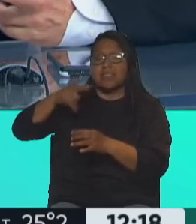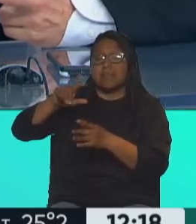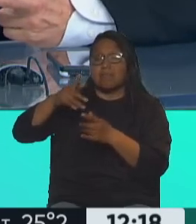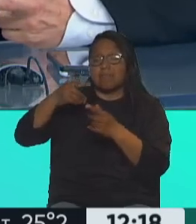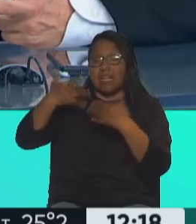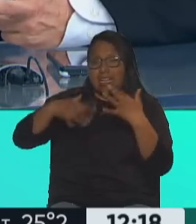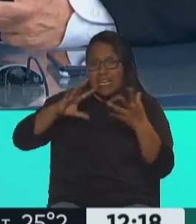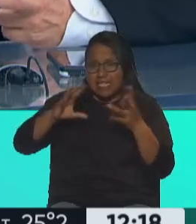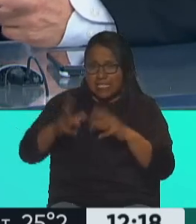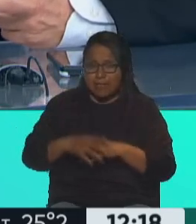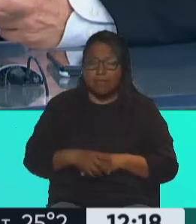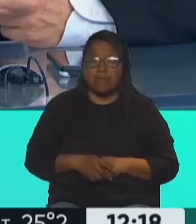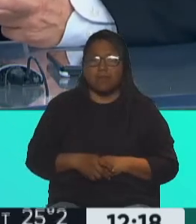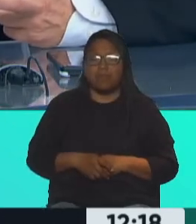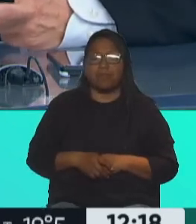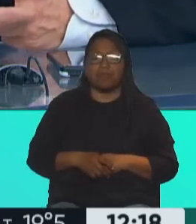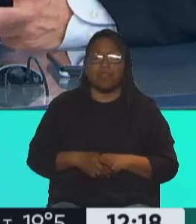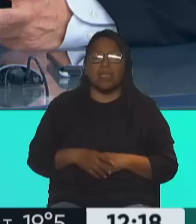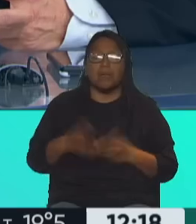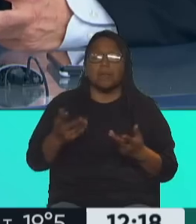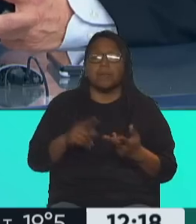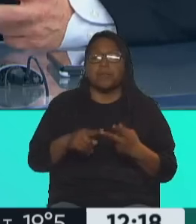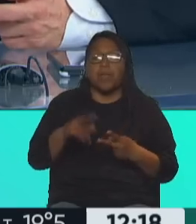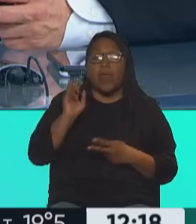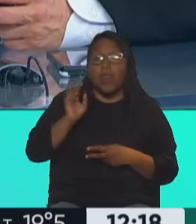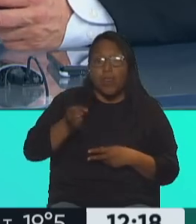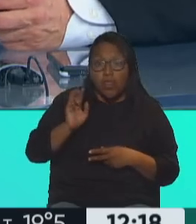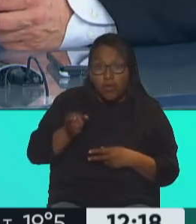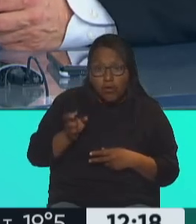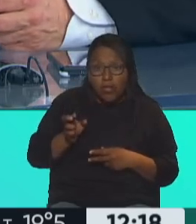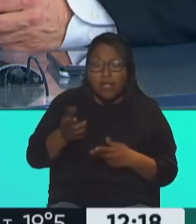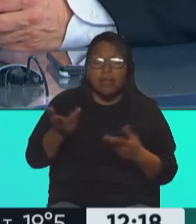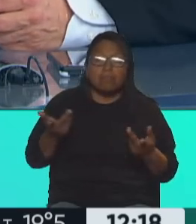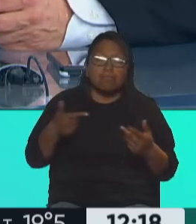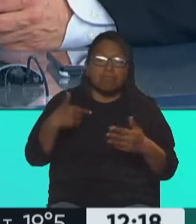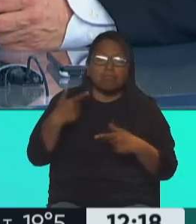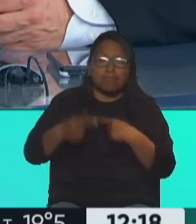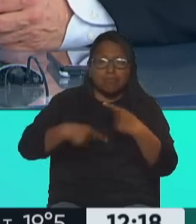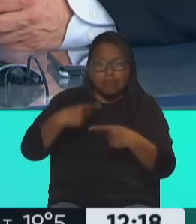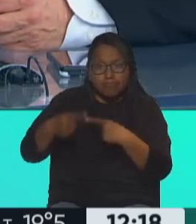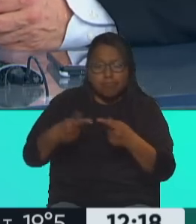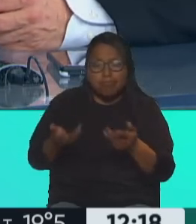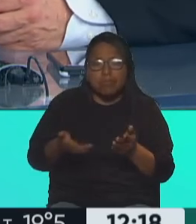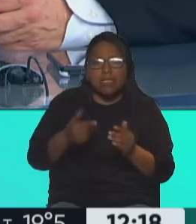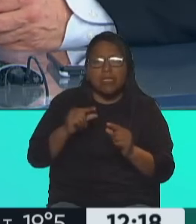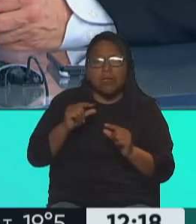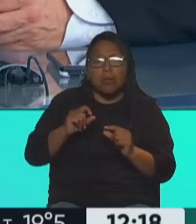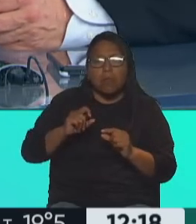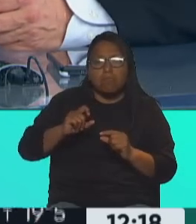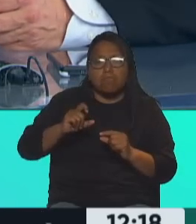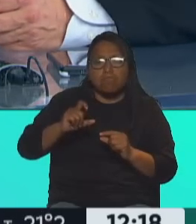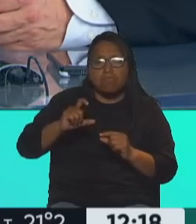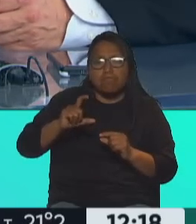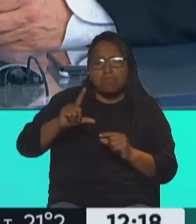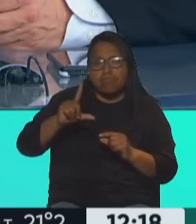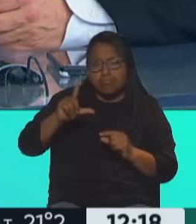esperan. Otros datos. ¿Qué va a pasar con el dólar? Bueno, el dólar va a mantener esta tendencia de ir subiendo paulatinamente, esto que se llama en